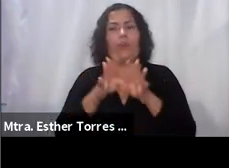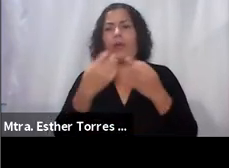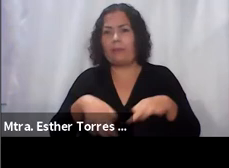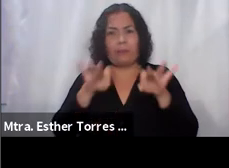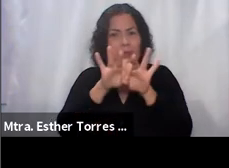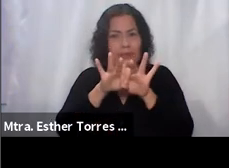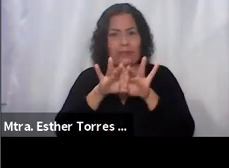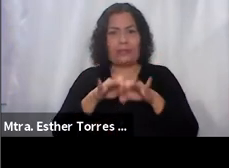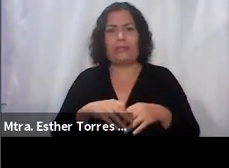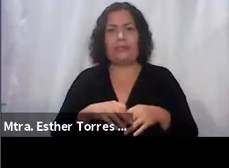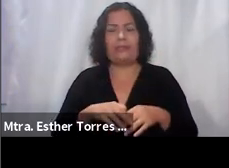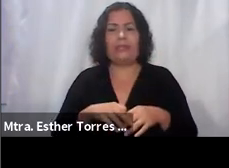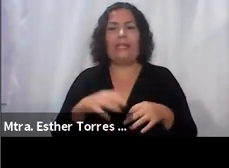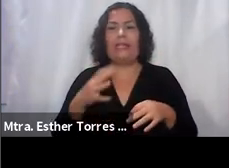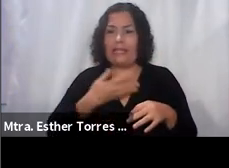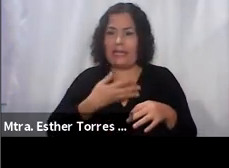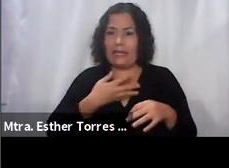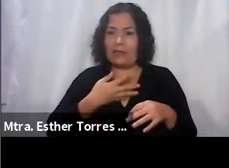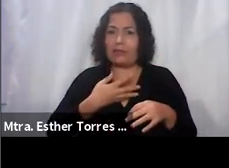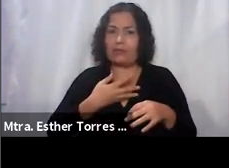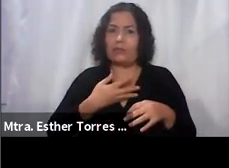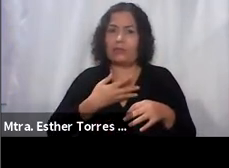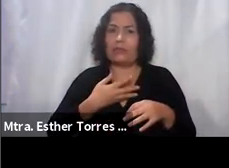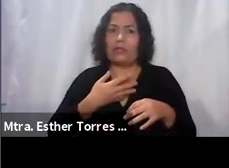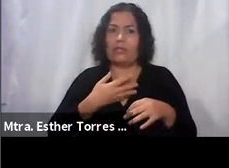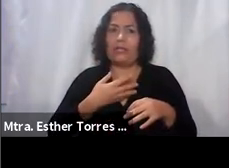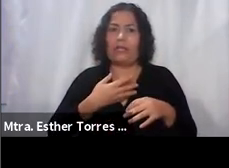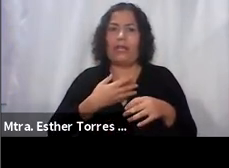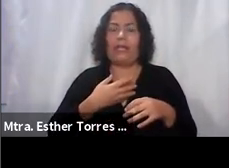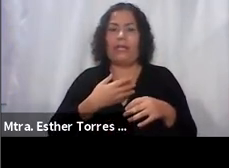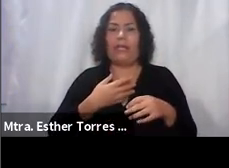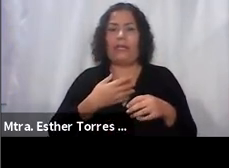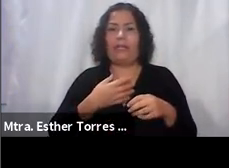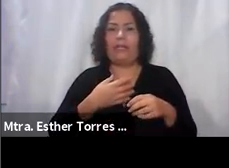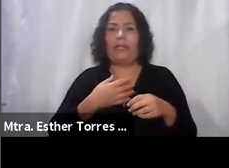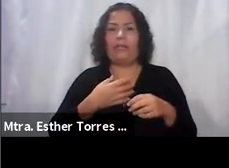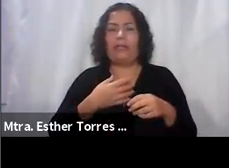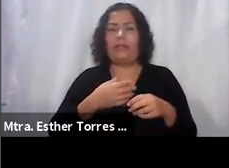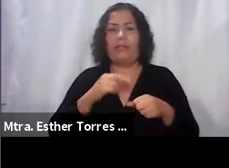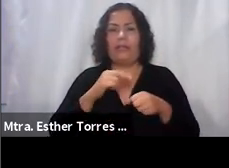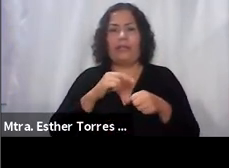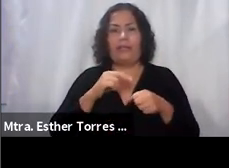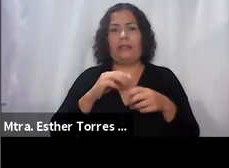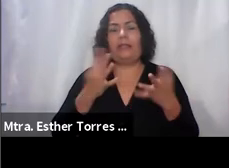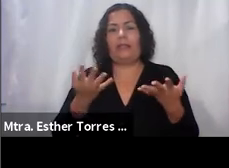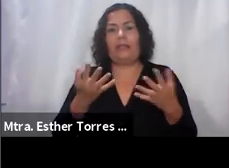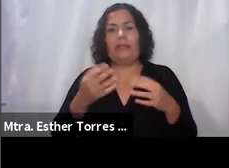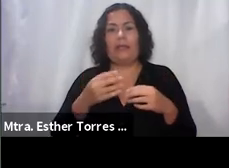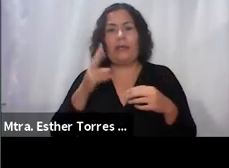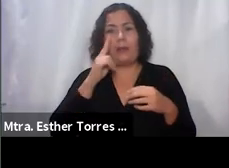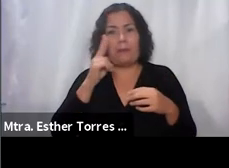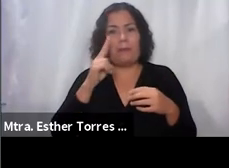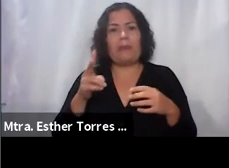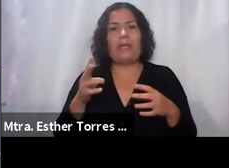Porque es un grupo en el que muchas veces los clasificamos como que